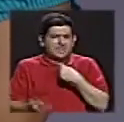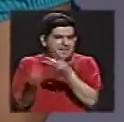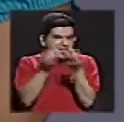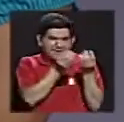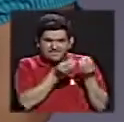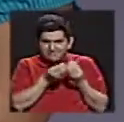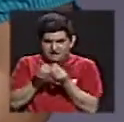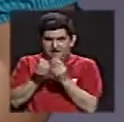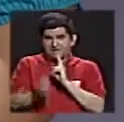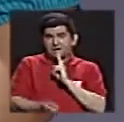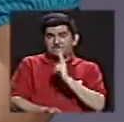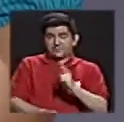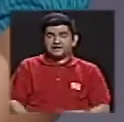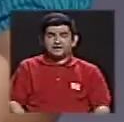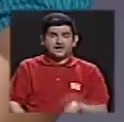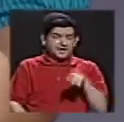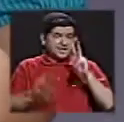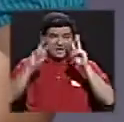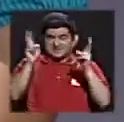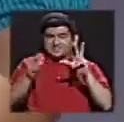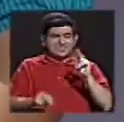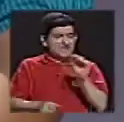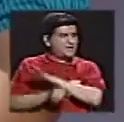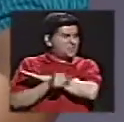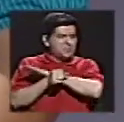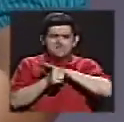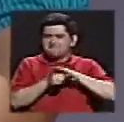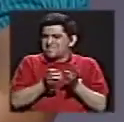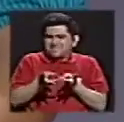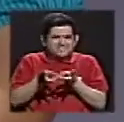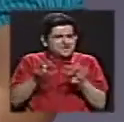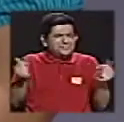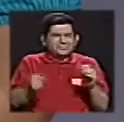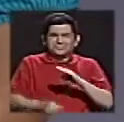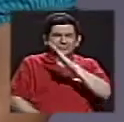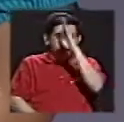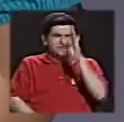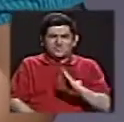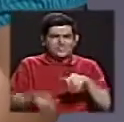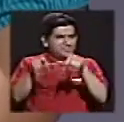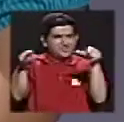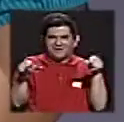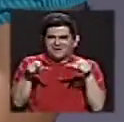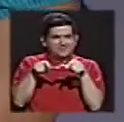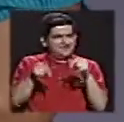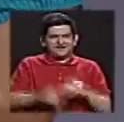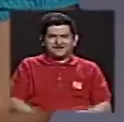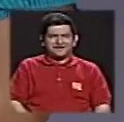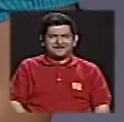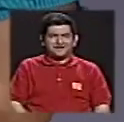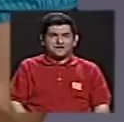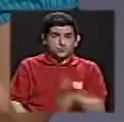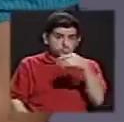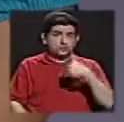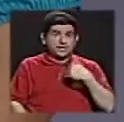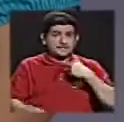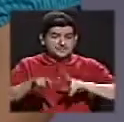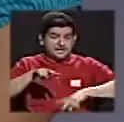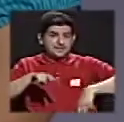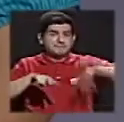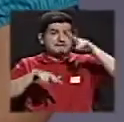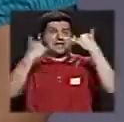tierra, ¿verdad? Tema que aún no ha sido del todo resuelto en ningún lado. Ustedes tienen una ventaja, es que ya